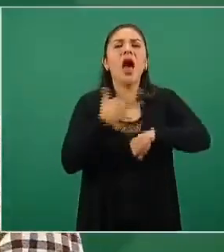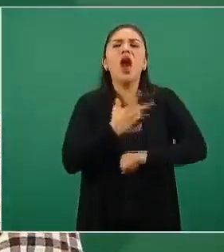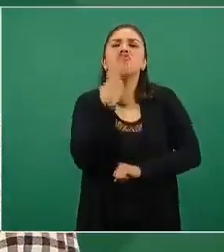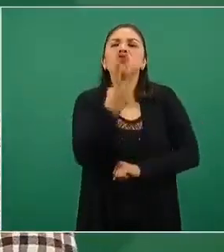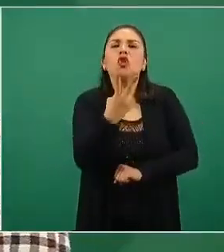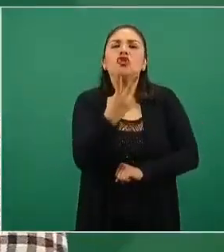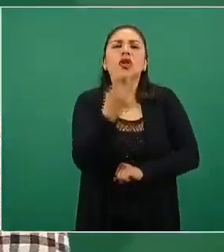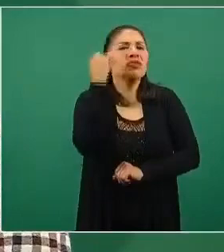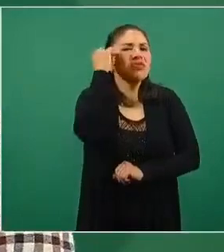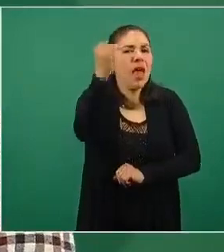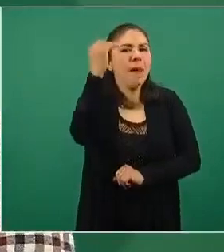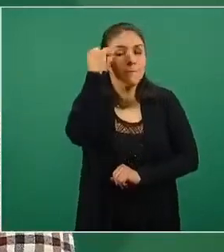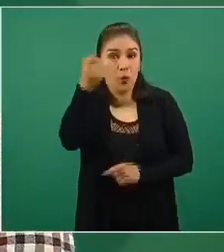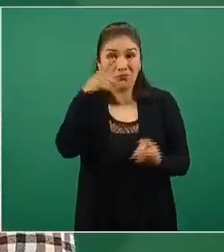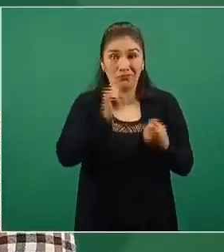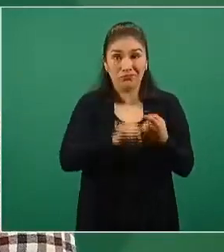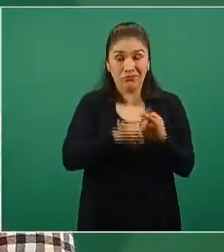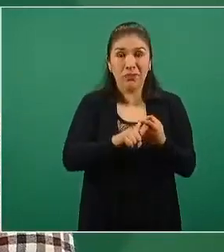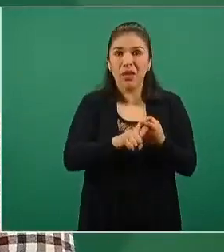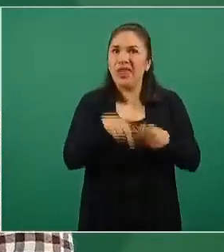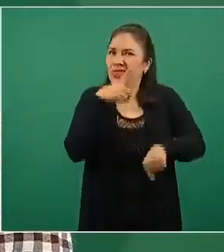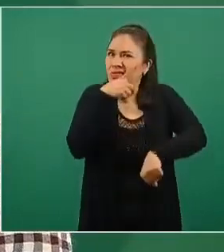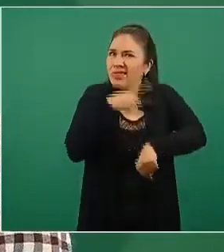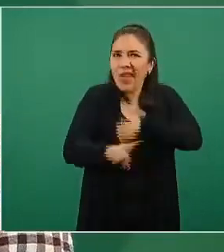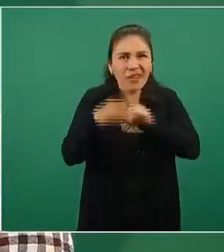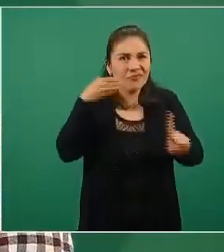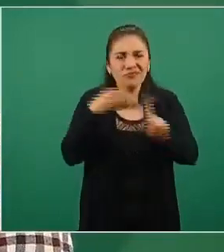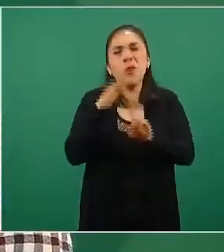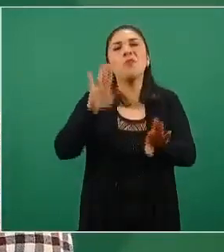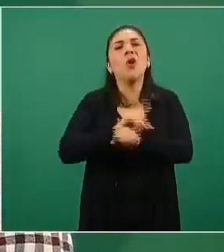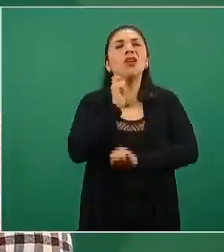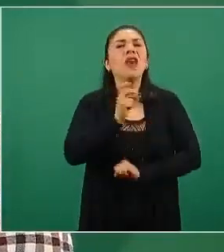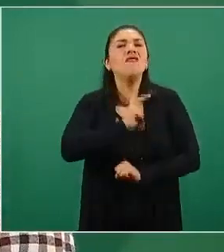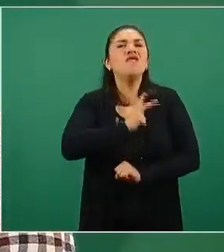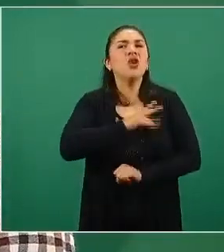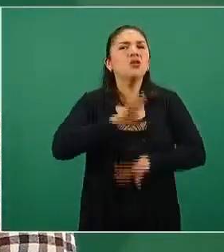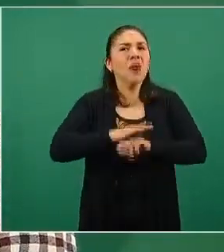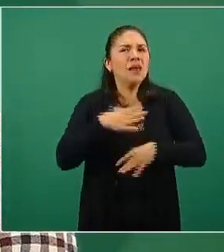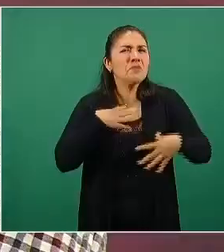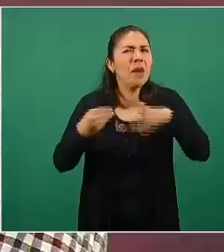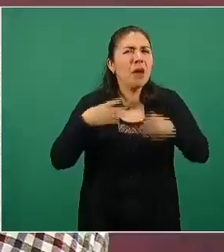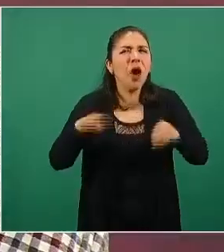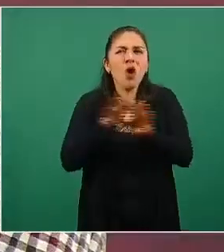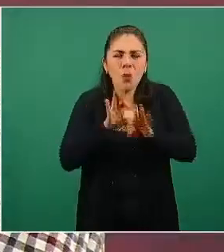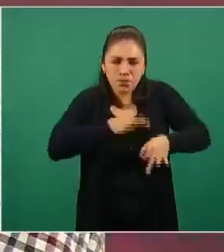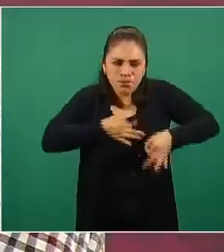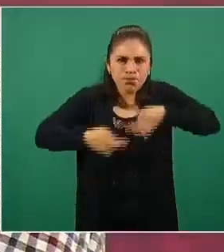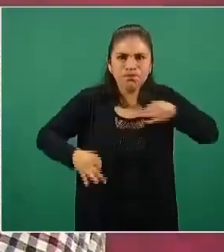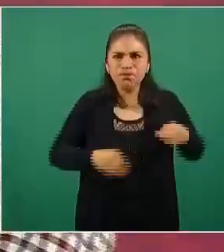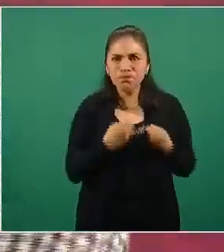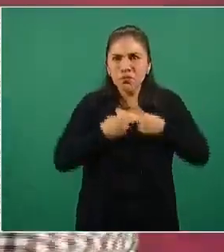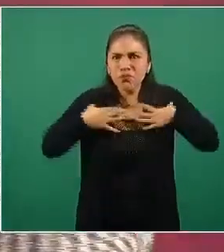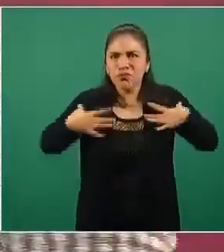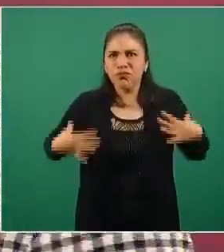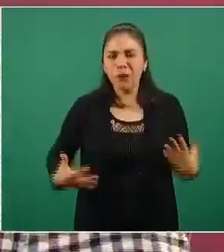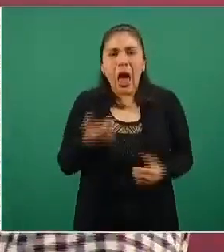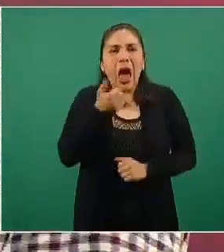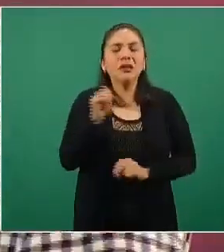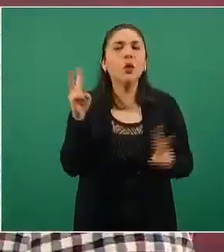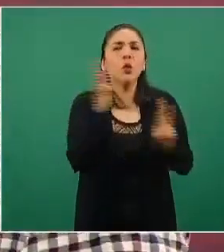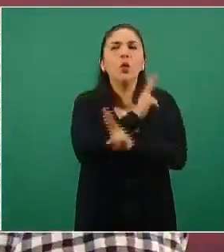una fase donde predomina el daño directo por el virus, por la replicación del virus en las células del